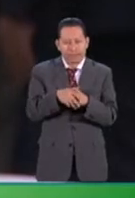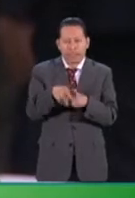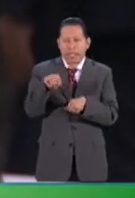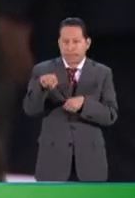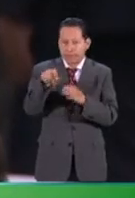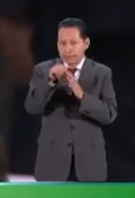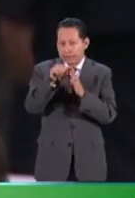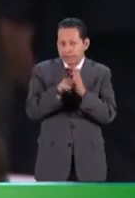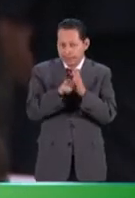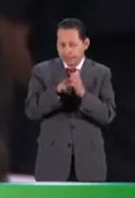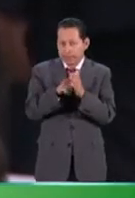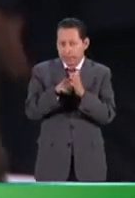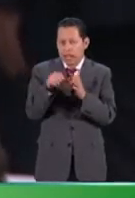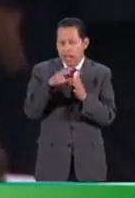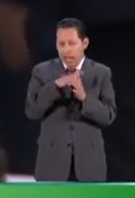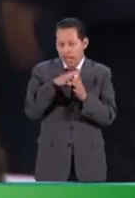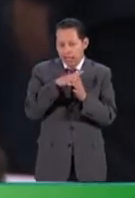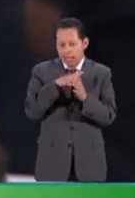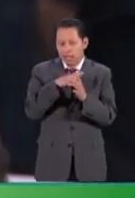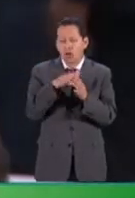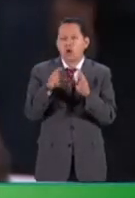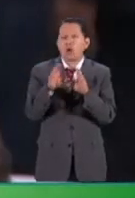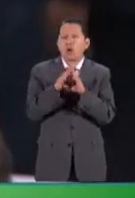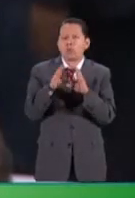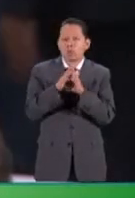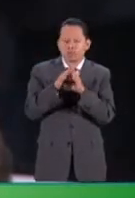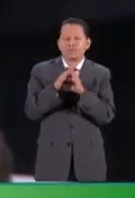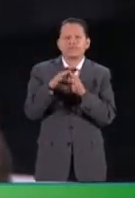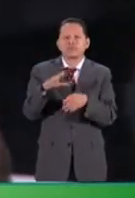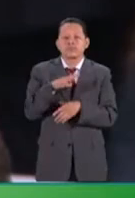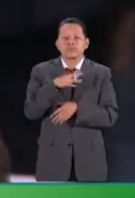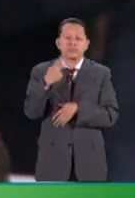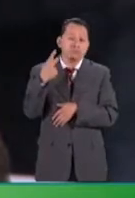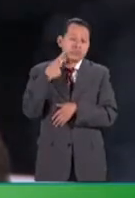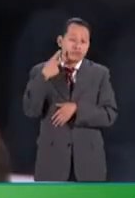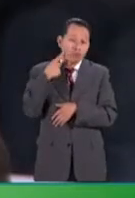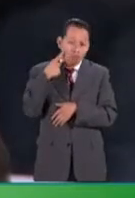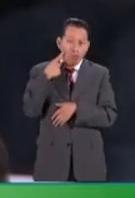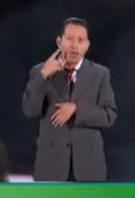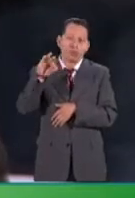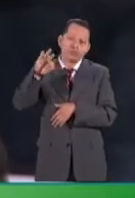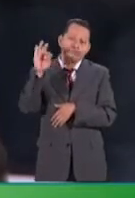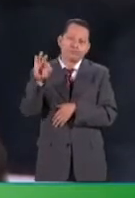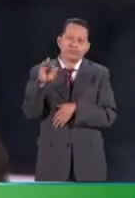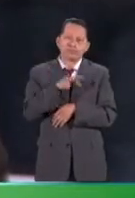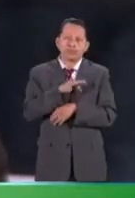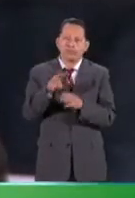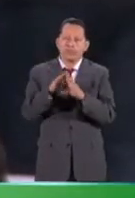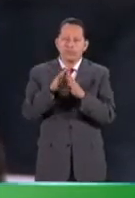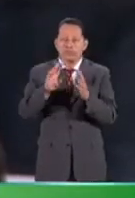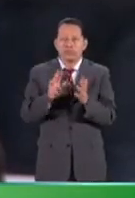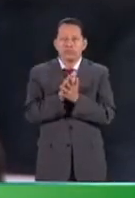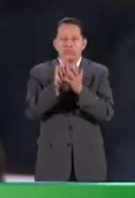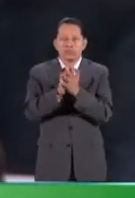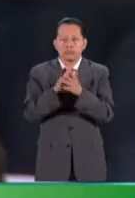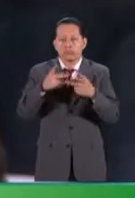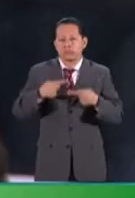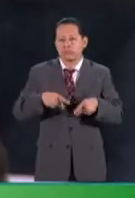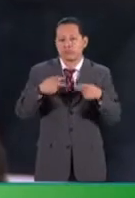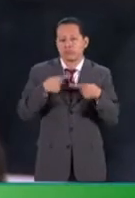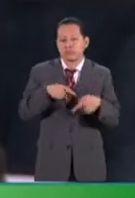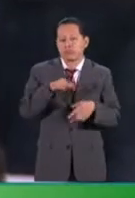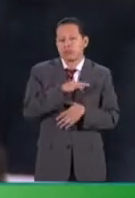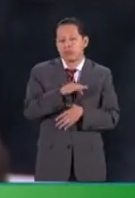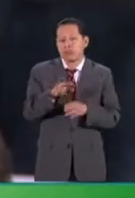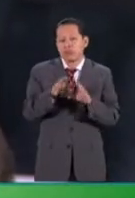este sistema, de cómo una influencia política ha hecho que incluso la participación ciudadana